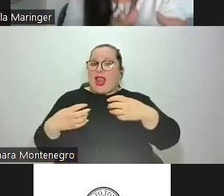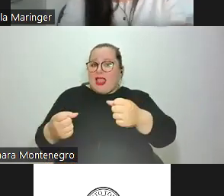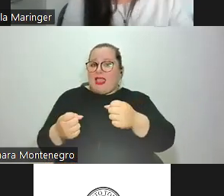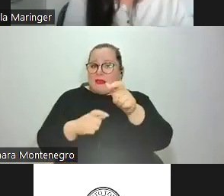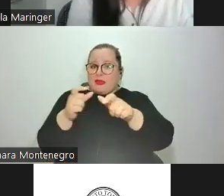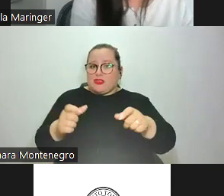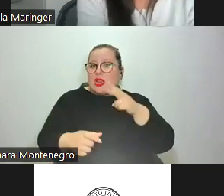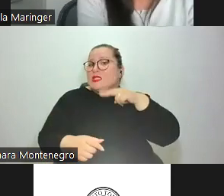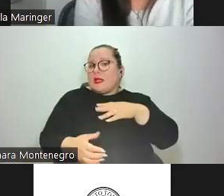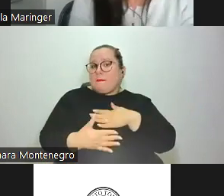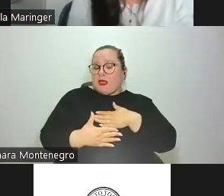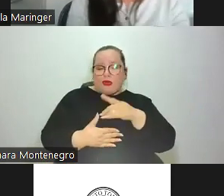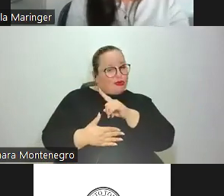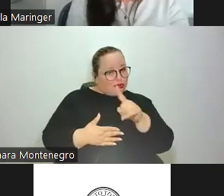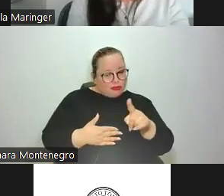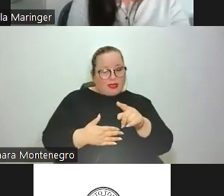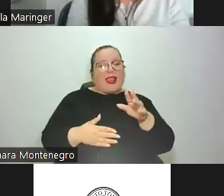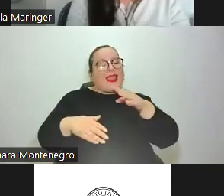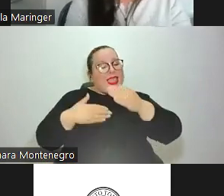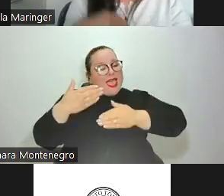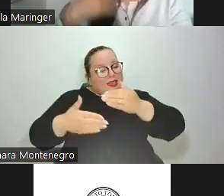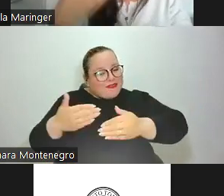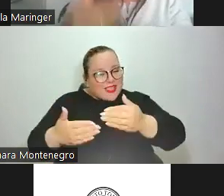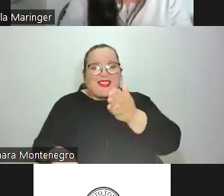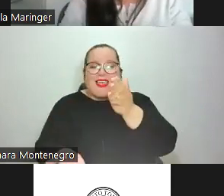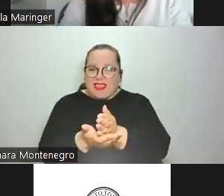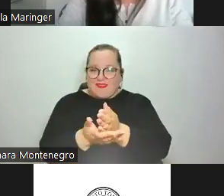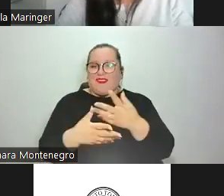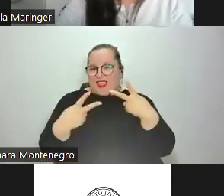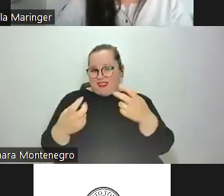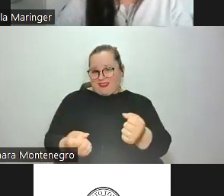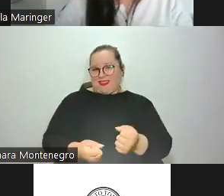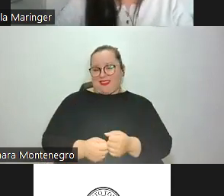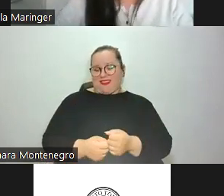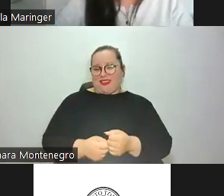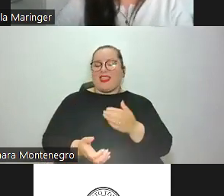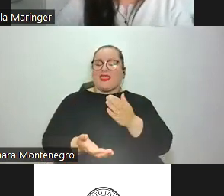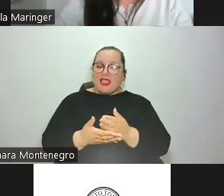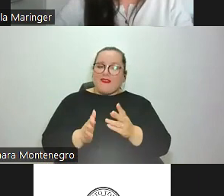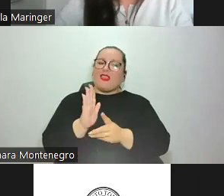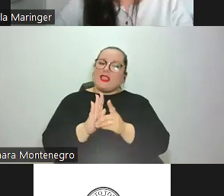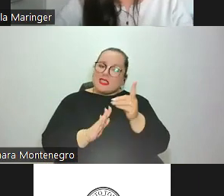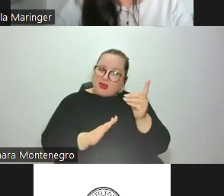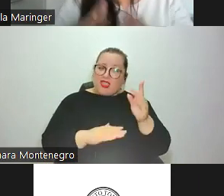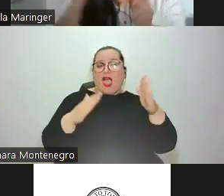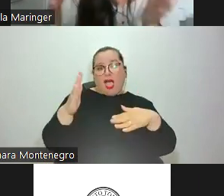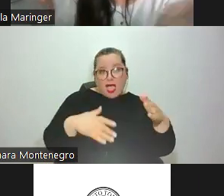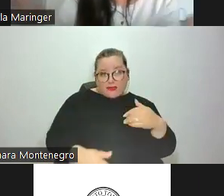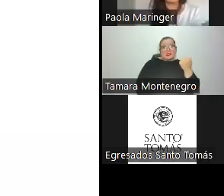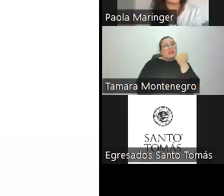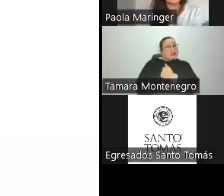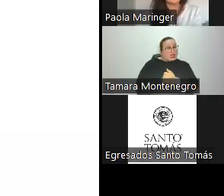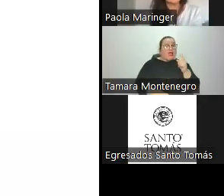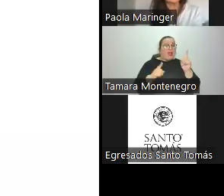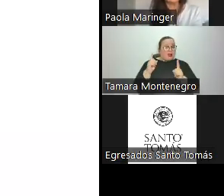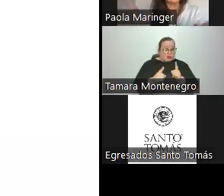miedo, sino el que avanza, porque tiene que ver con eso. Ir desarrollando competencia, nos vamos a equivocar. Es verdad que en algunos